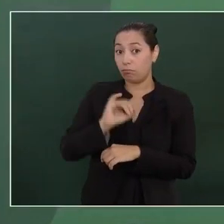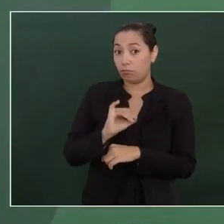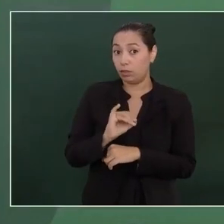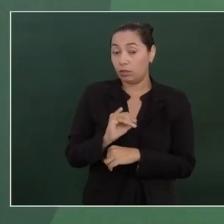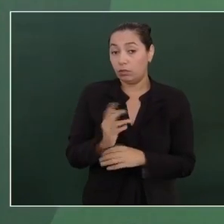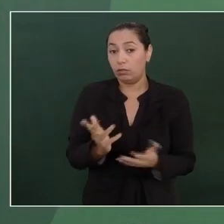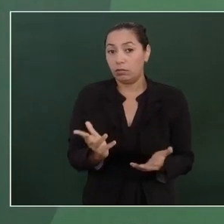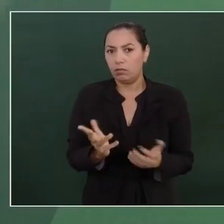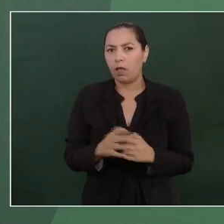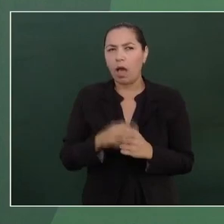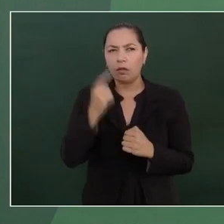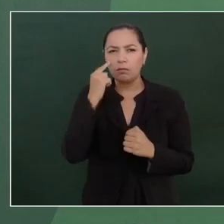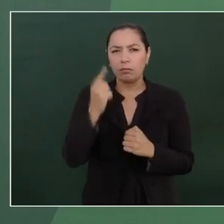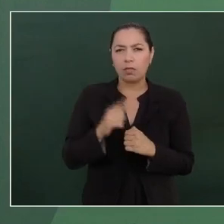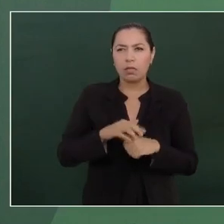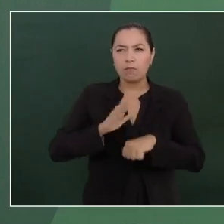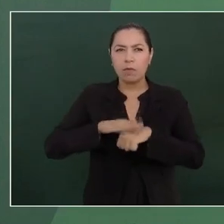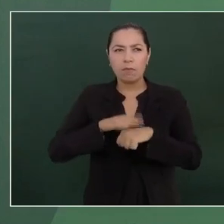muy avispado,